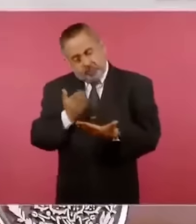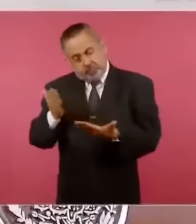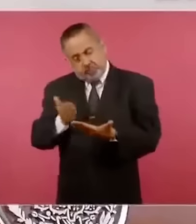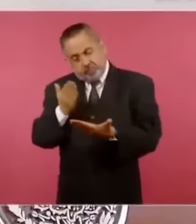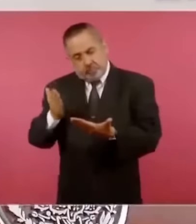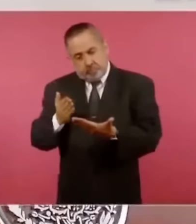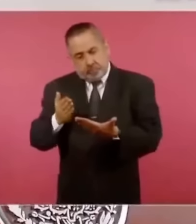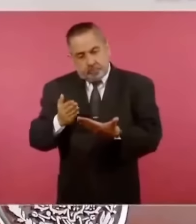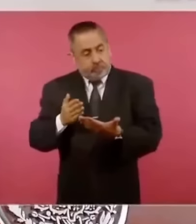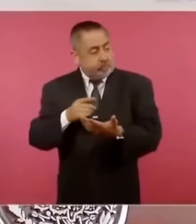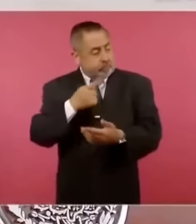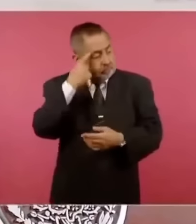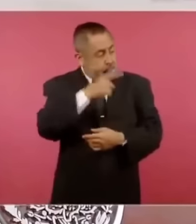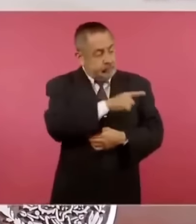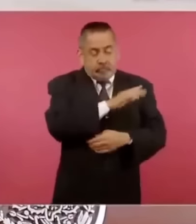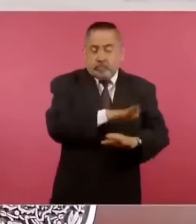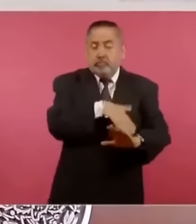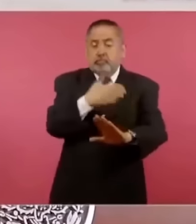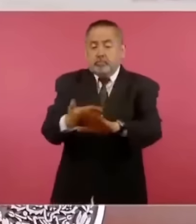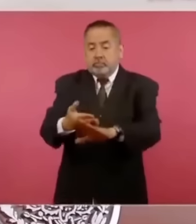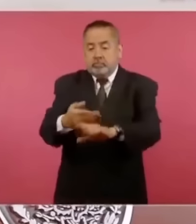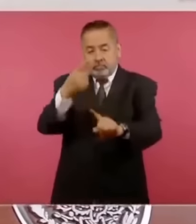en contra de Monreal.